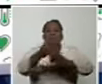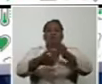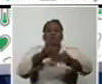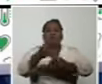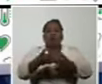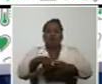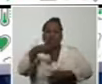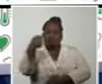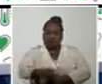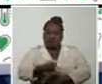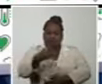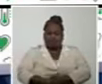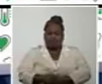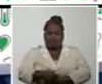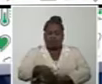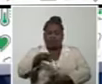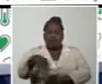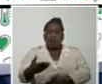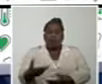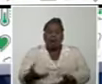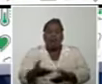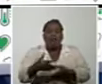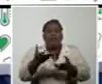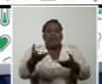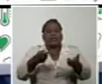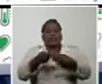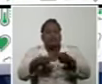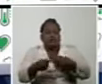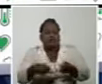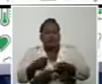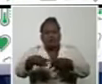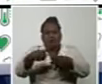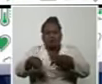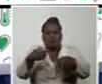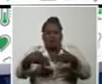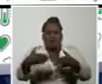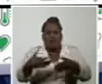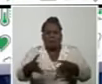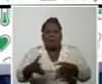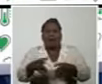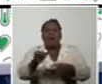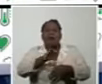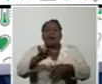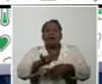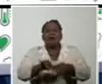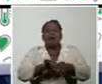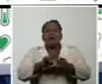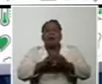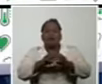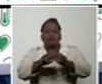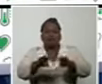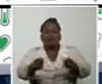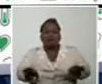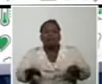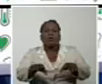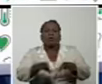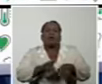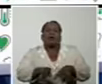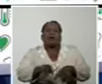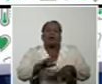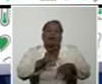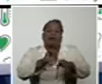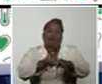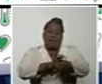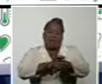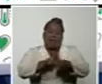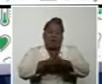país que corresponden a delitos como la receptación, la actividad económica ilícita o la propagación de epidemias, algo que ustedes han visto en varios espacios del